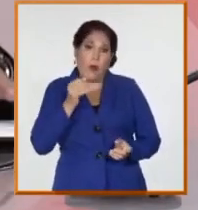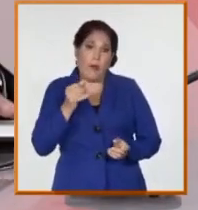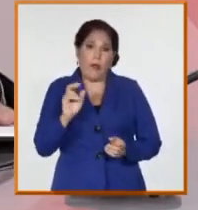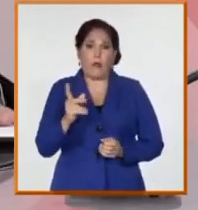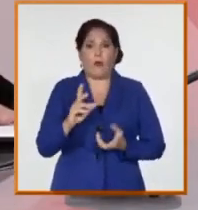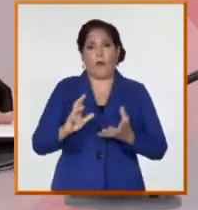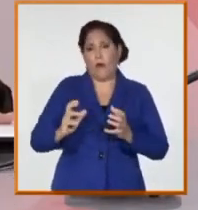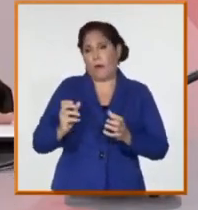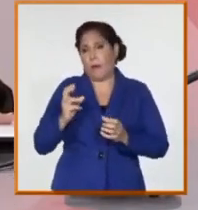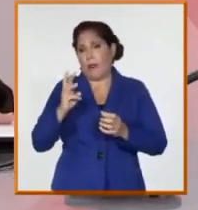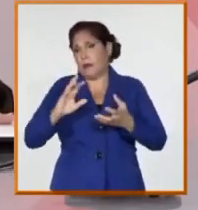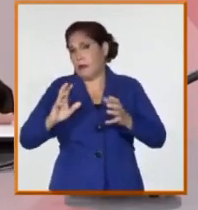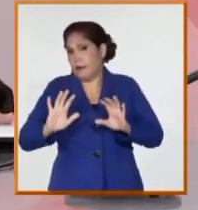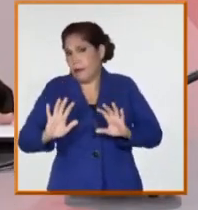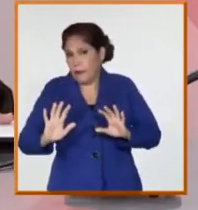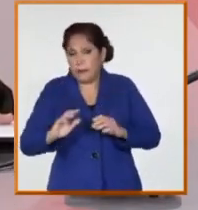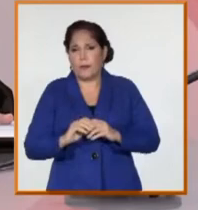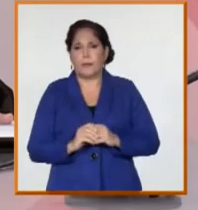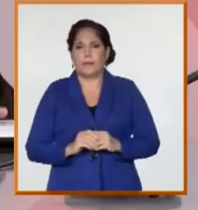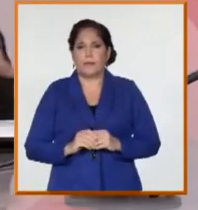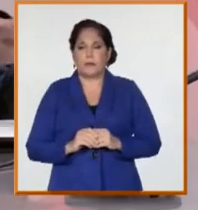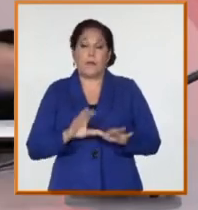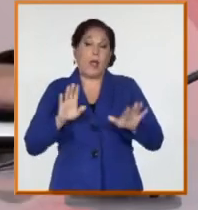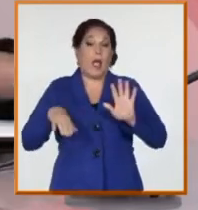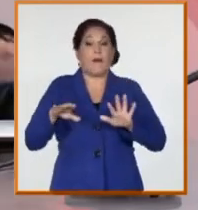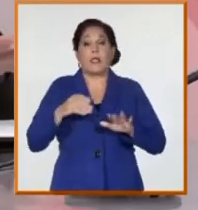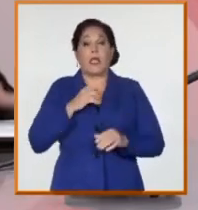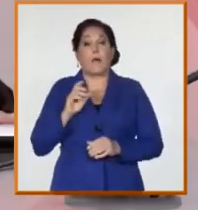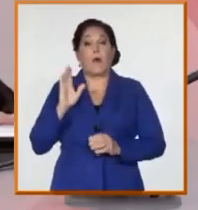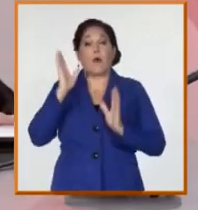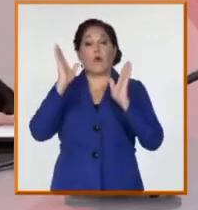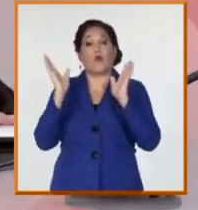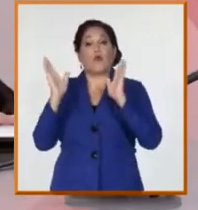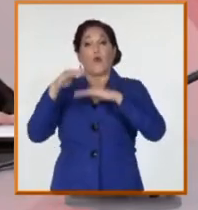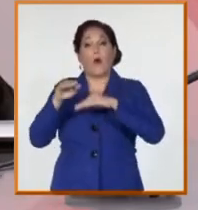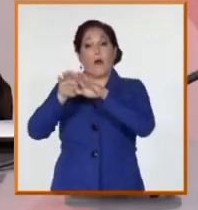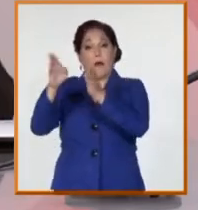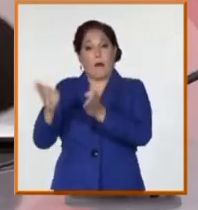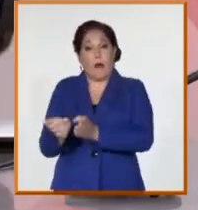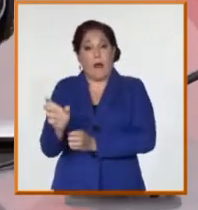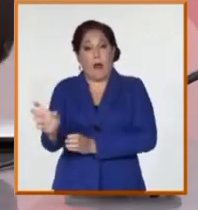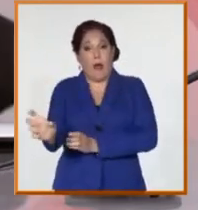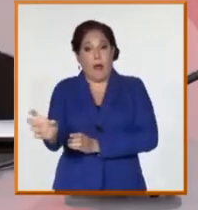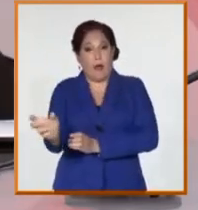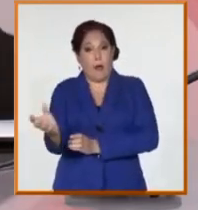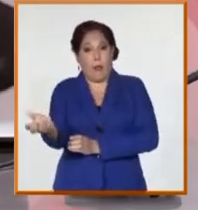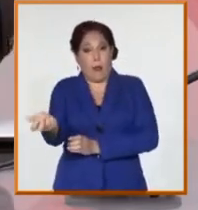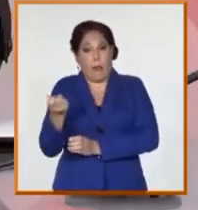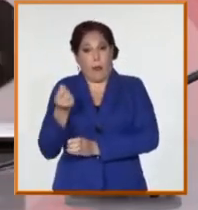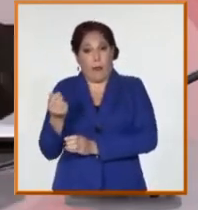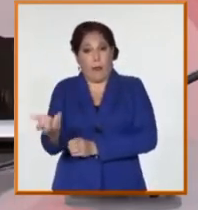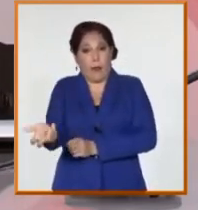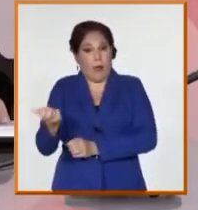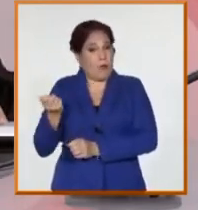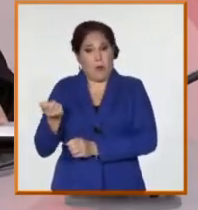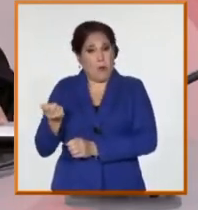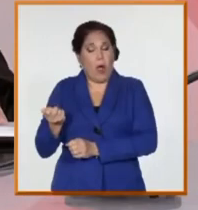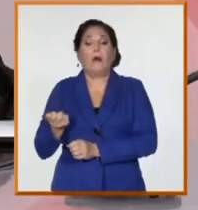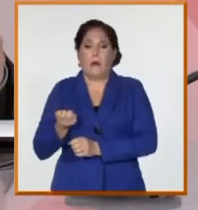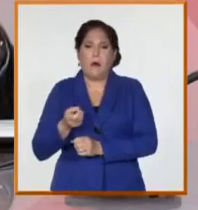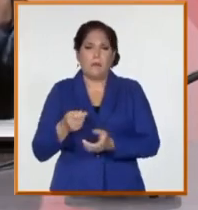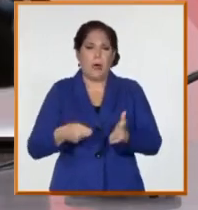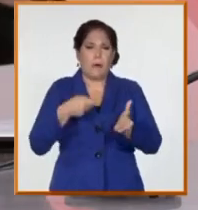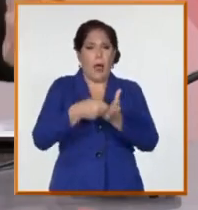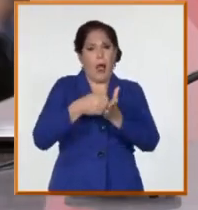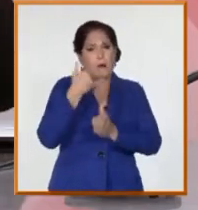señalado Bueno no siempre son viables las gestiones en los cajeros pues automáticos tener la posibilidad entonces si usted lo tiene en efectivo de poder pagar